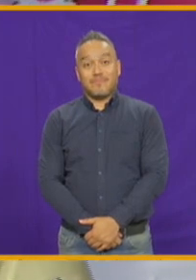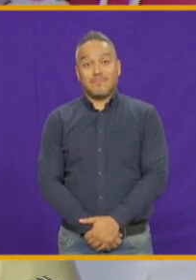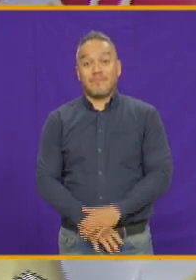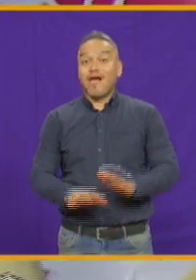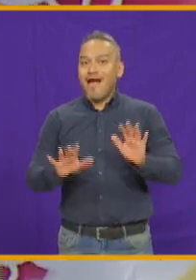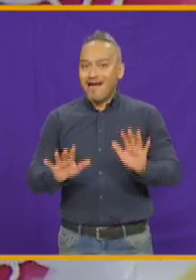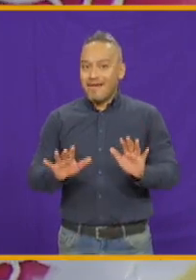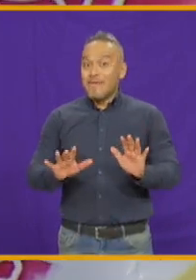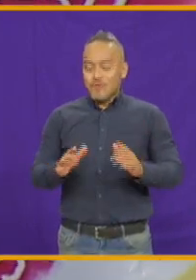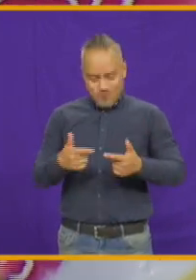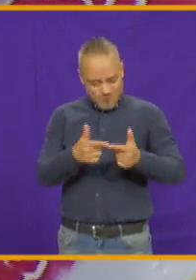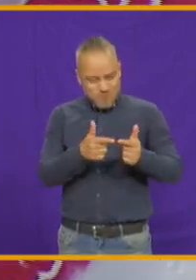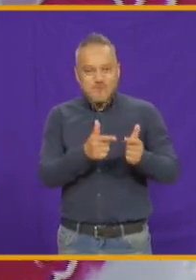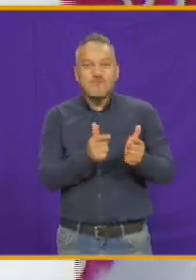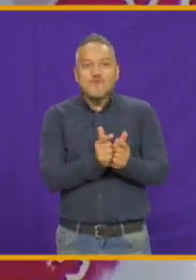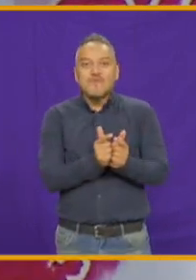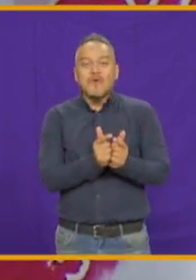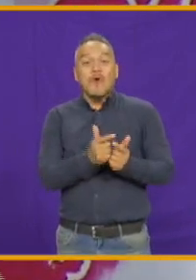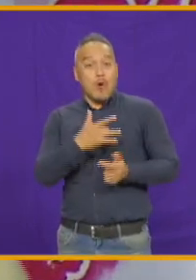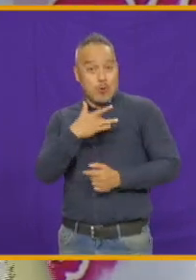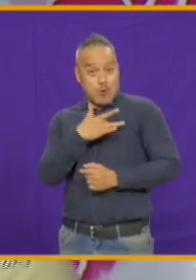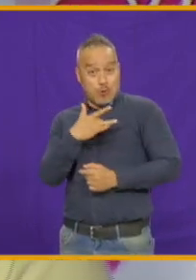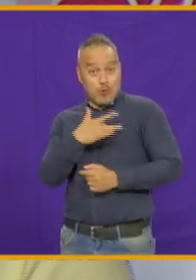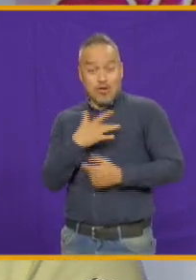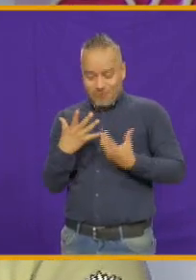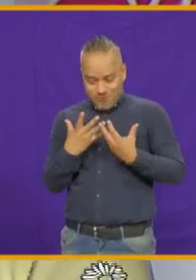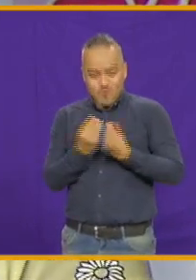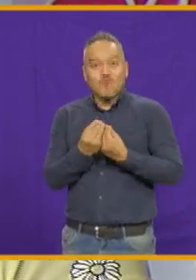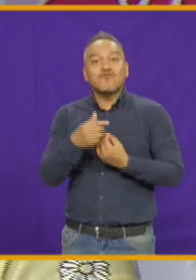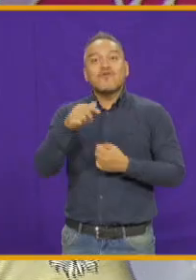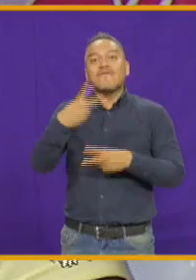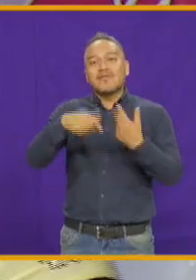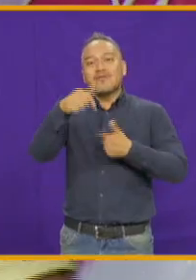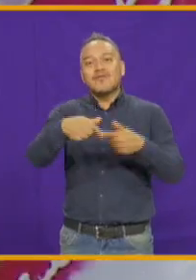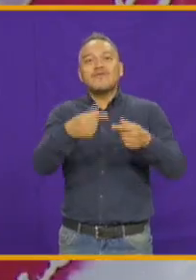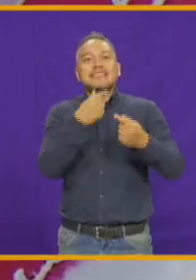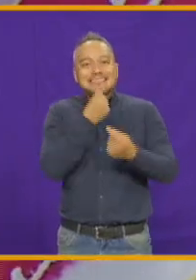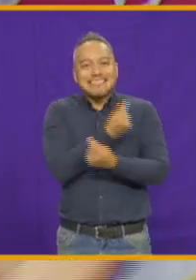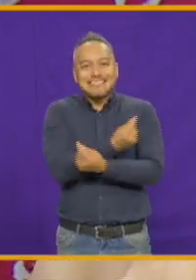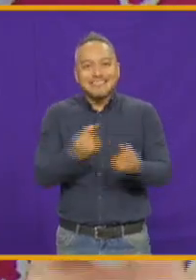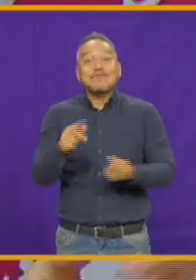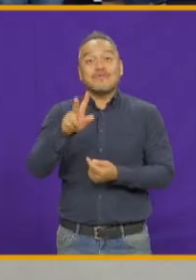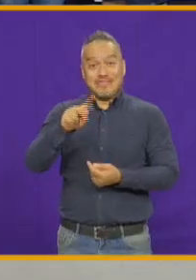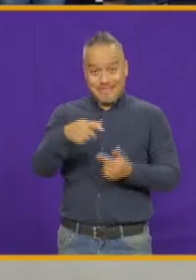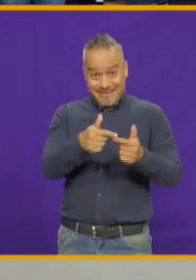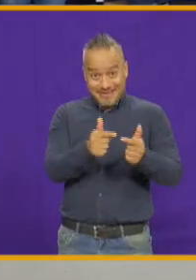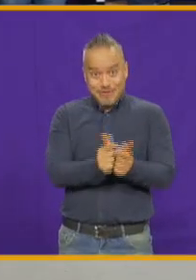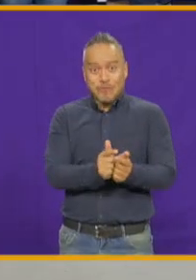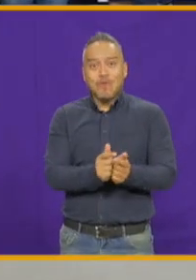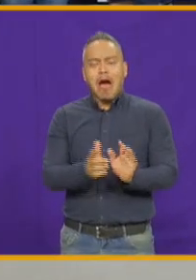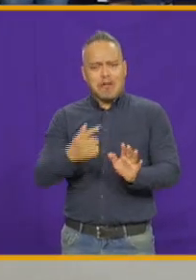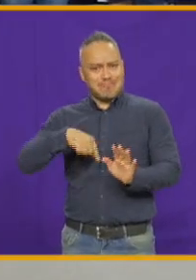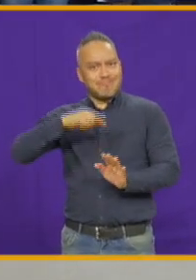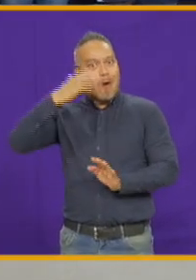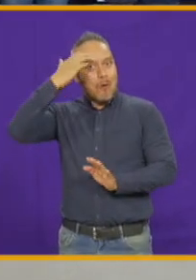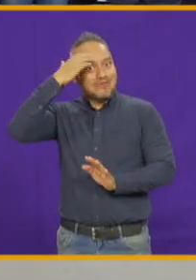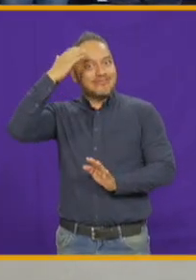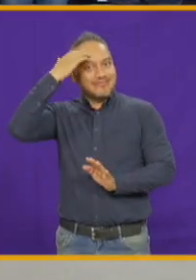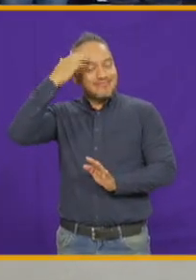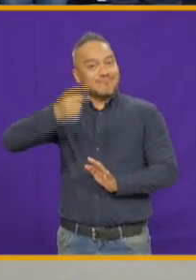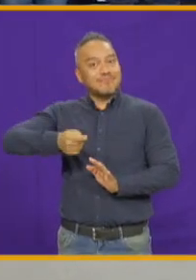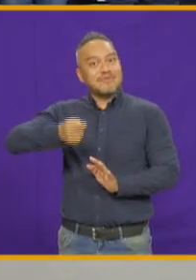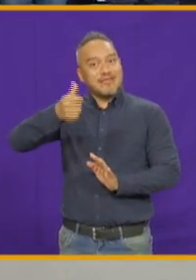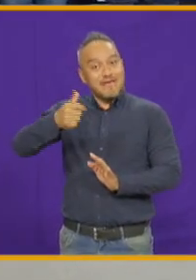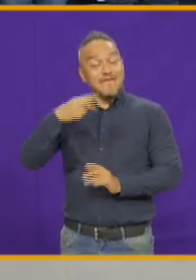y con nuestras amigas de tribu corazón que están con nosotros aquí en el club de la galaxia y conociéndolas y pues viendo como los niños